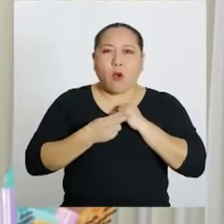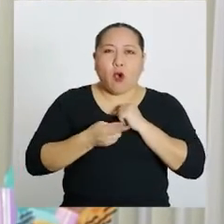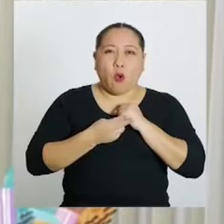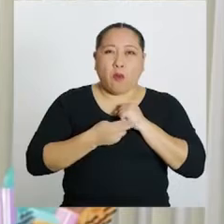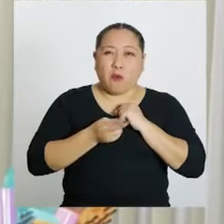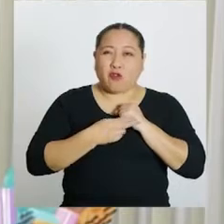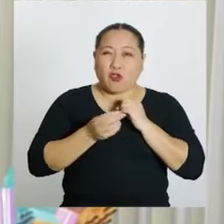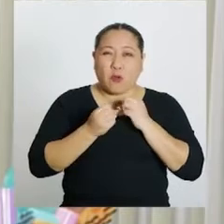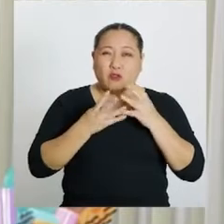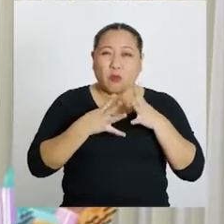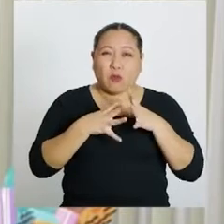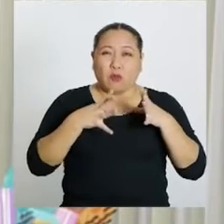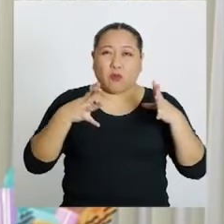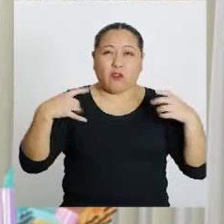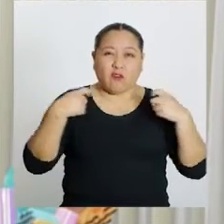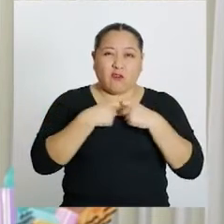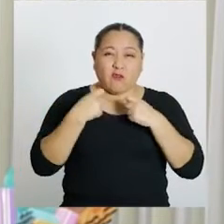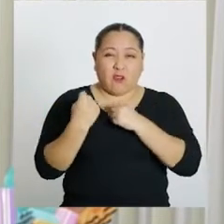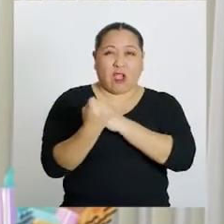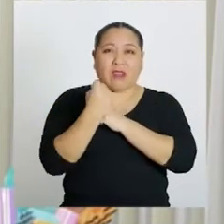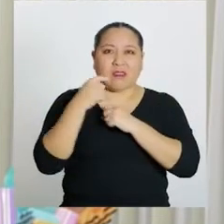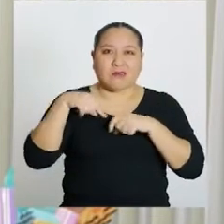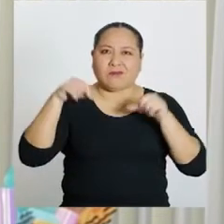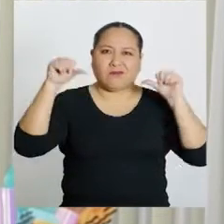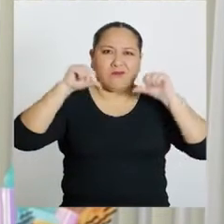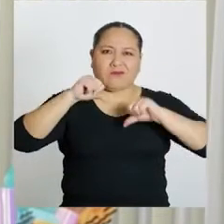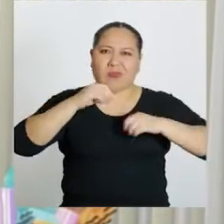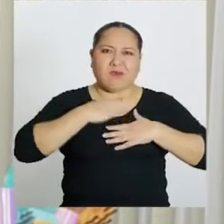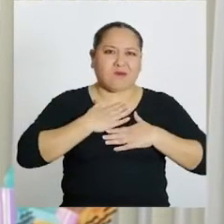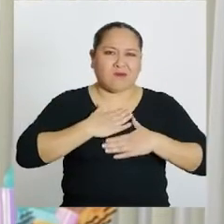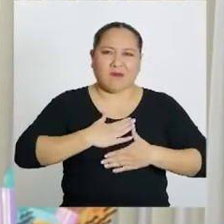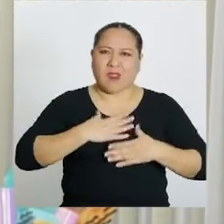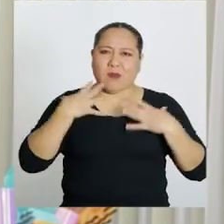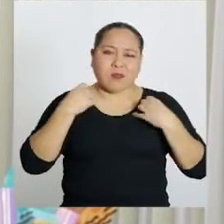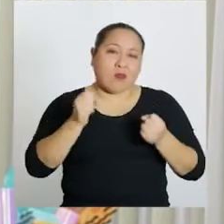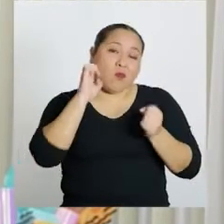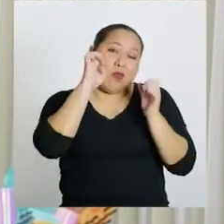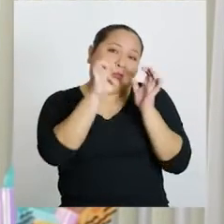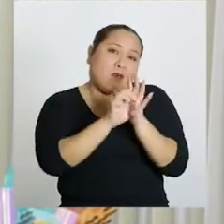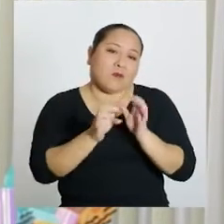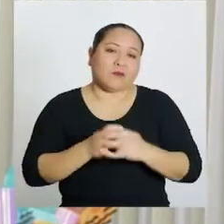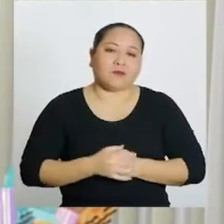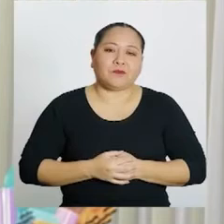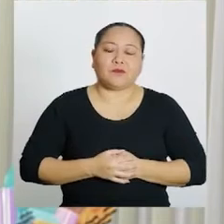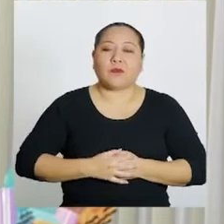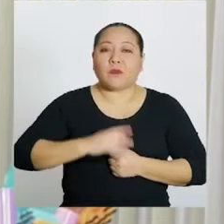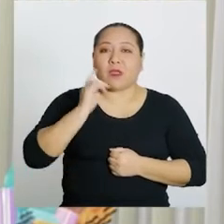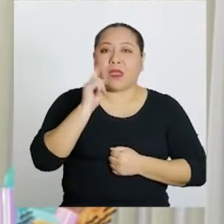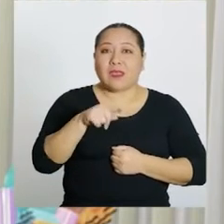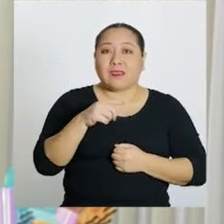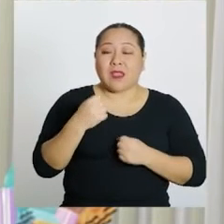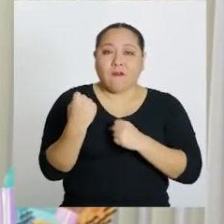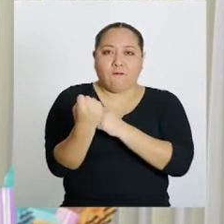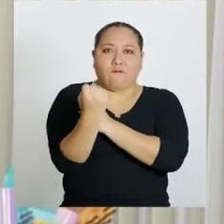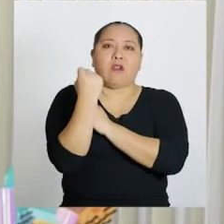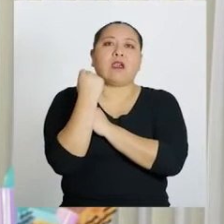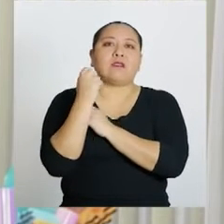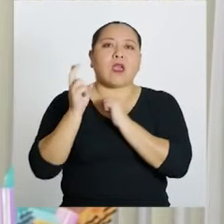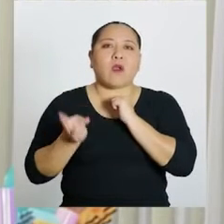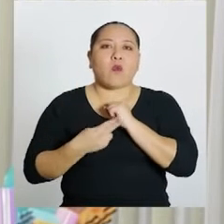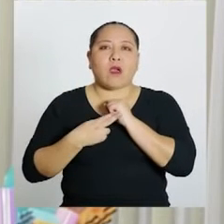más energía de la que gasto, esto puede ser perjudicial para mi salud, por ejemplo. Esta energía